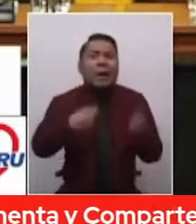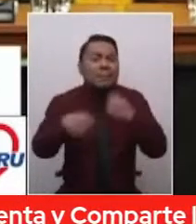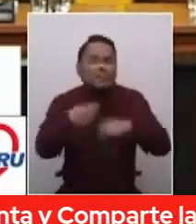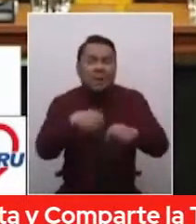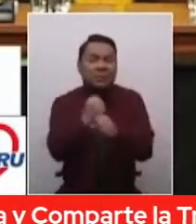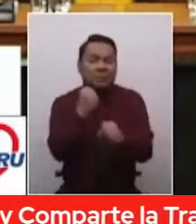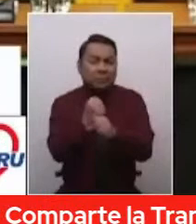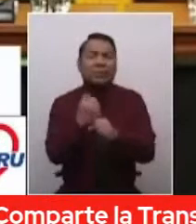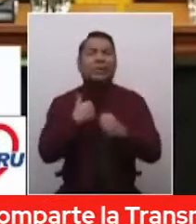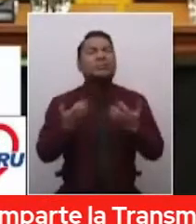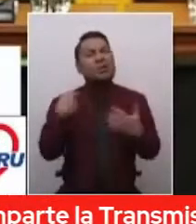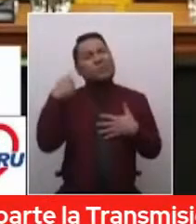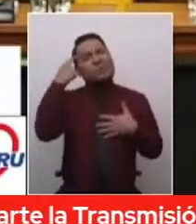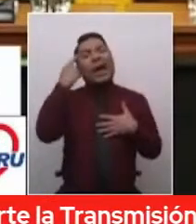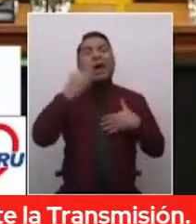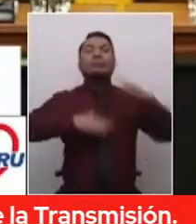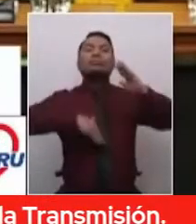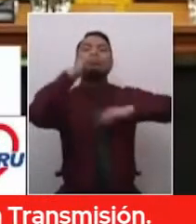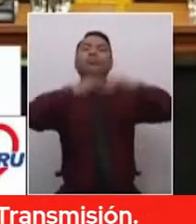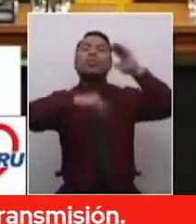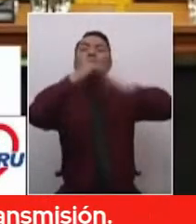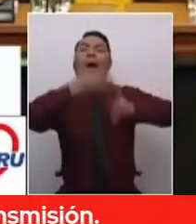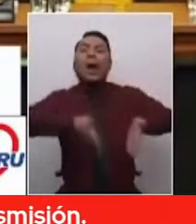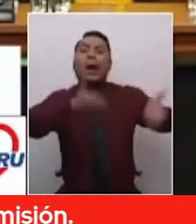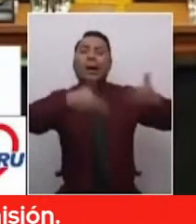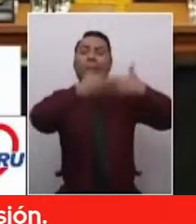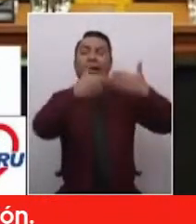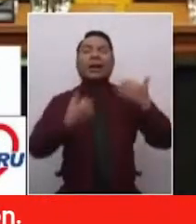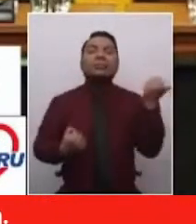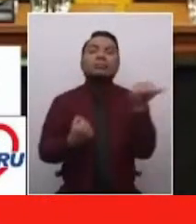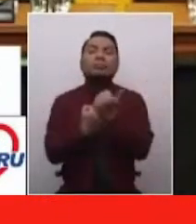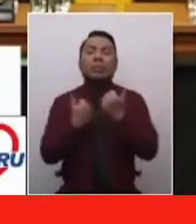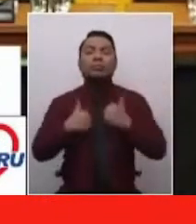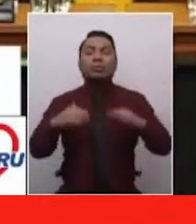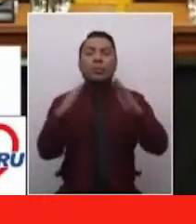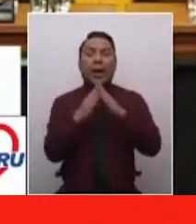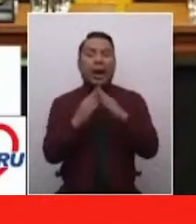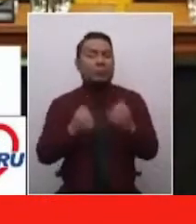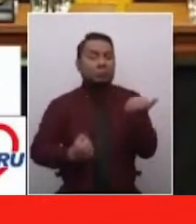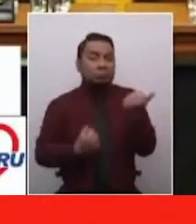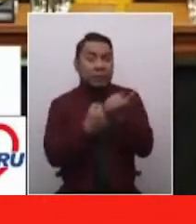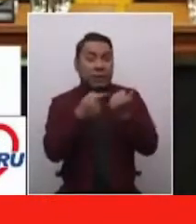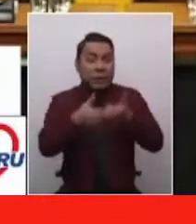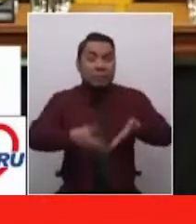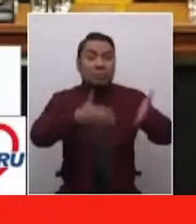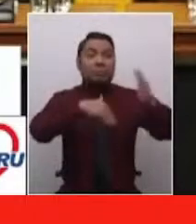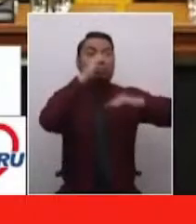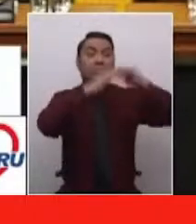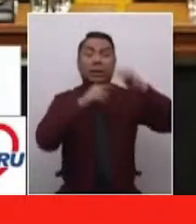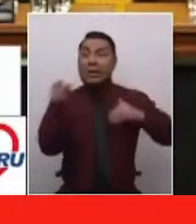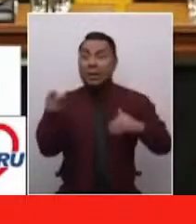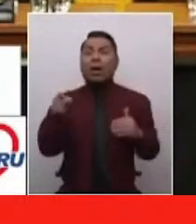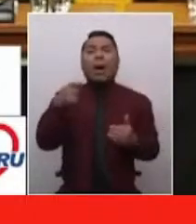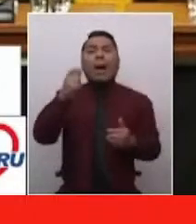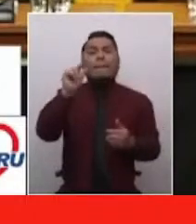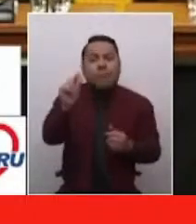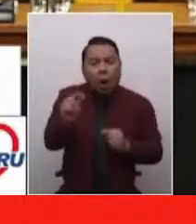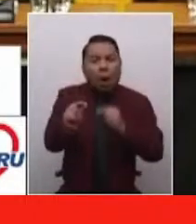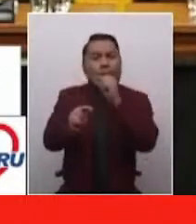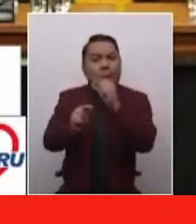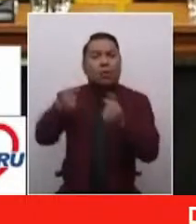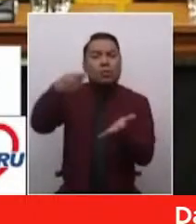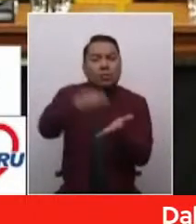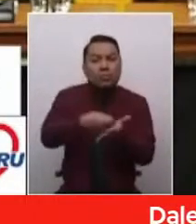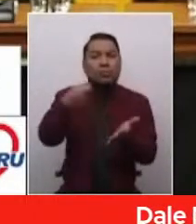Queremos construirle las galerías. Necesitan la espalda financiera de parte de la municipalidad para que de esta forma puedan ellos pagarlos a través de